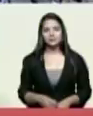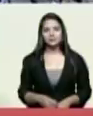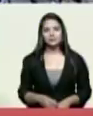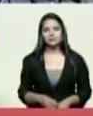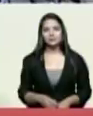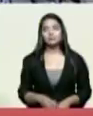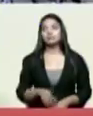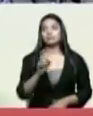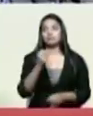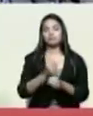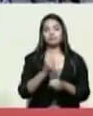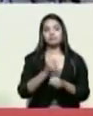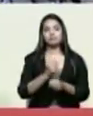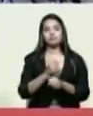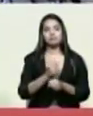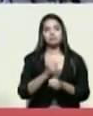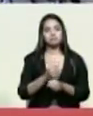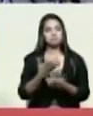Vamos a funcionar.